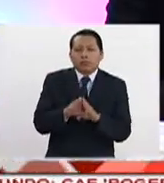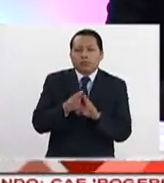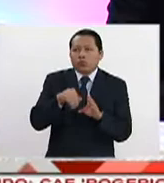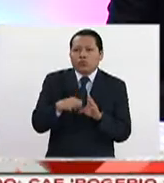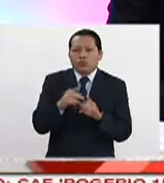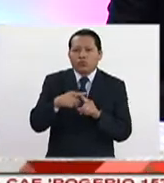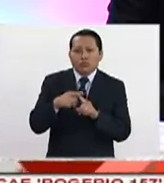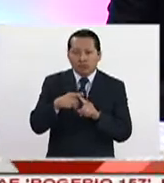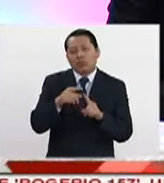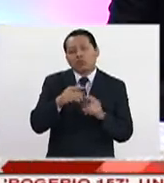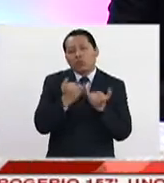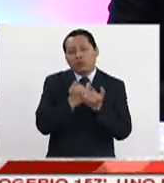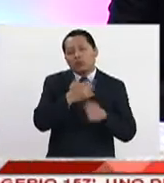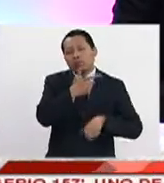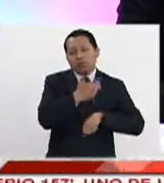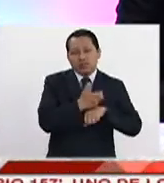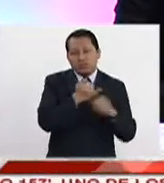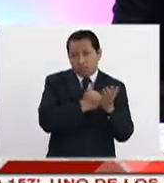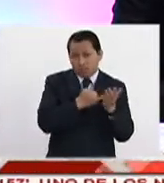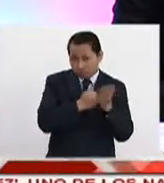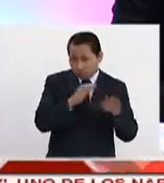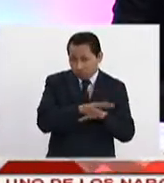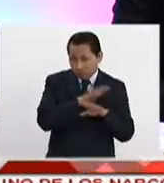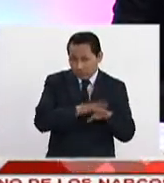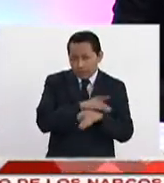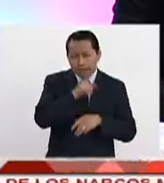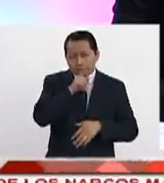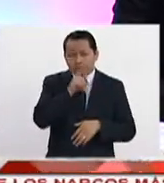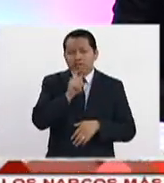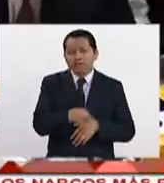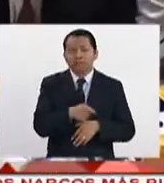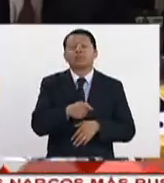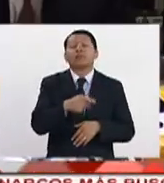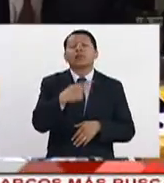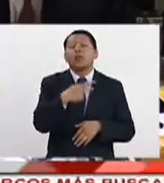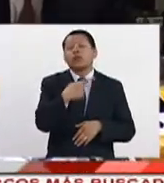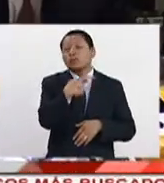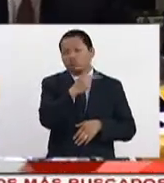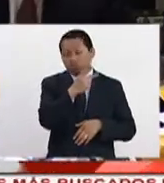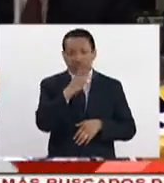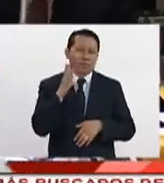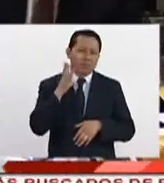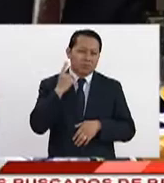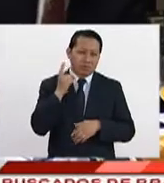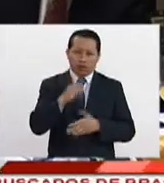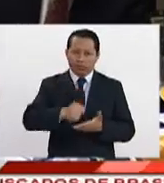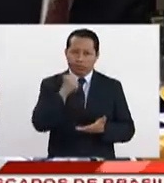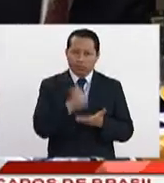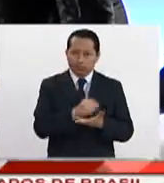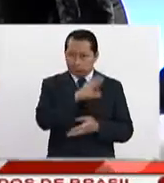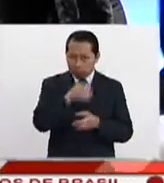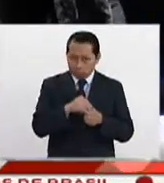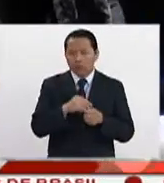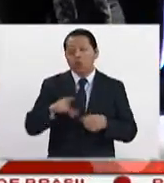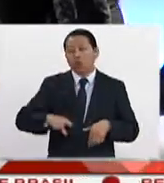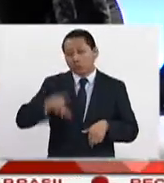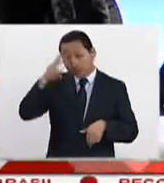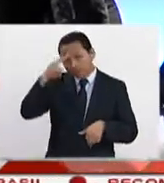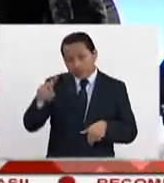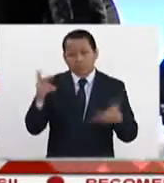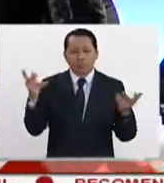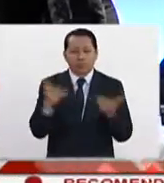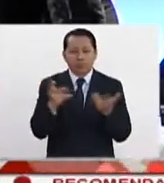fiscal de Estados Unidos. Aseguró que, una vez que el Congreso americano apruebe el plan en su totalidad, el gobierno mexicano actuará